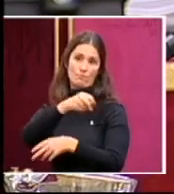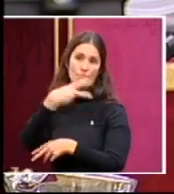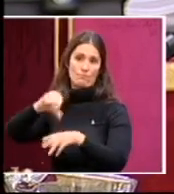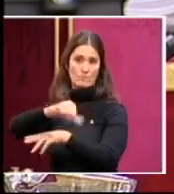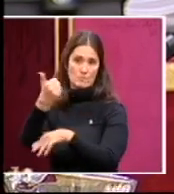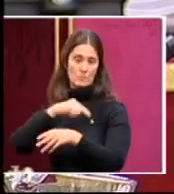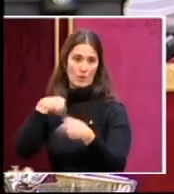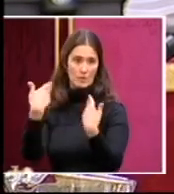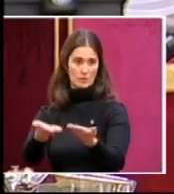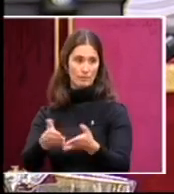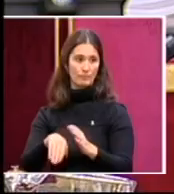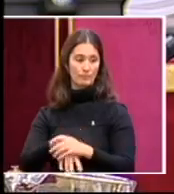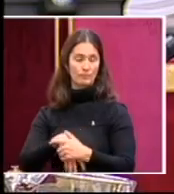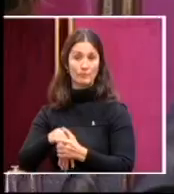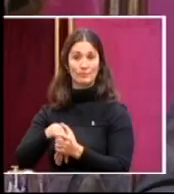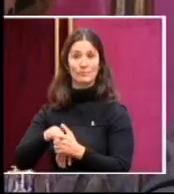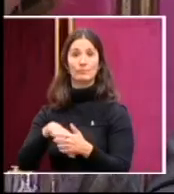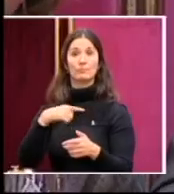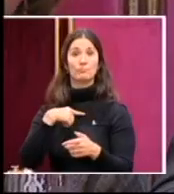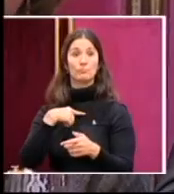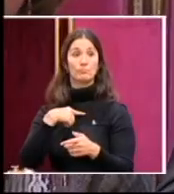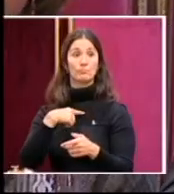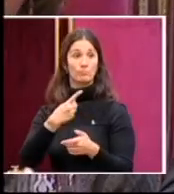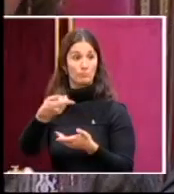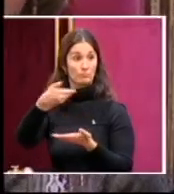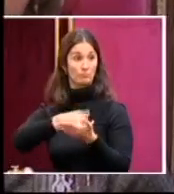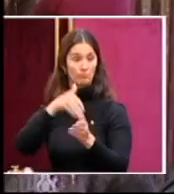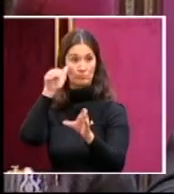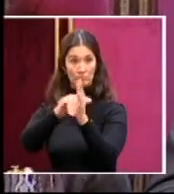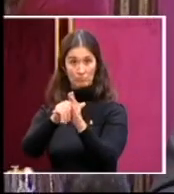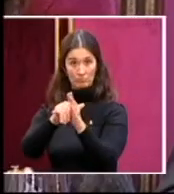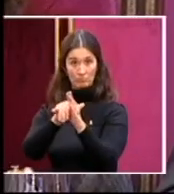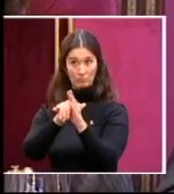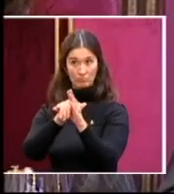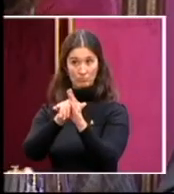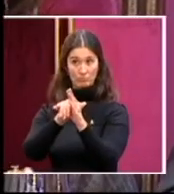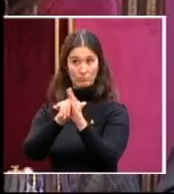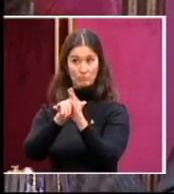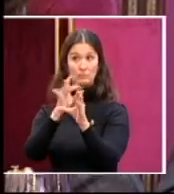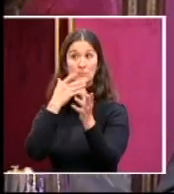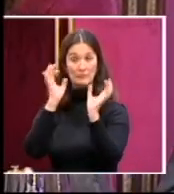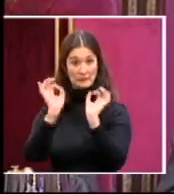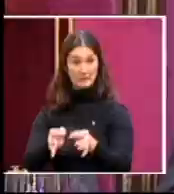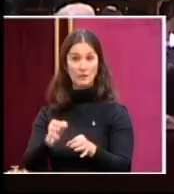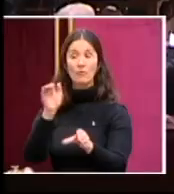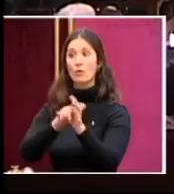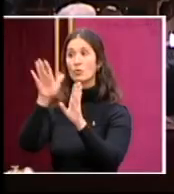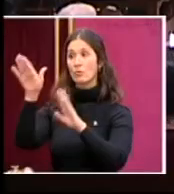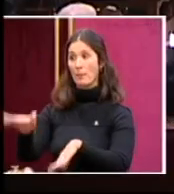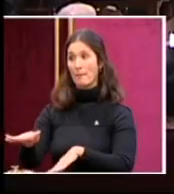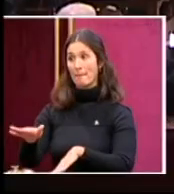cesión. De la misma manera, tengo propuesta de votación. Si es así, voto a